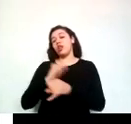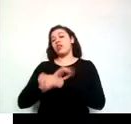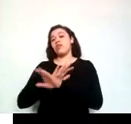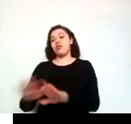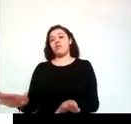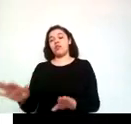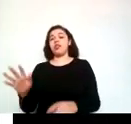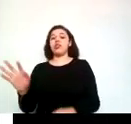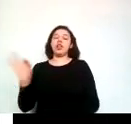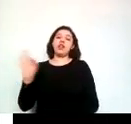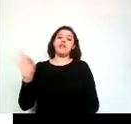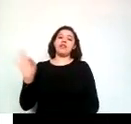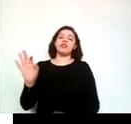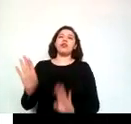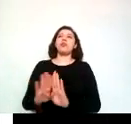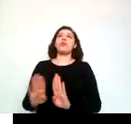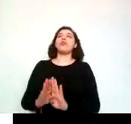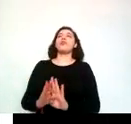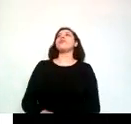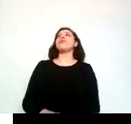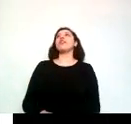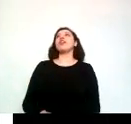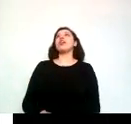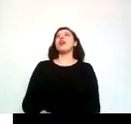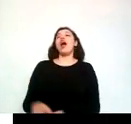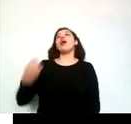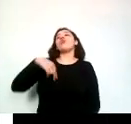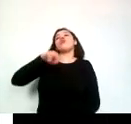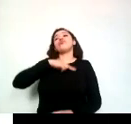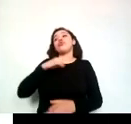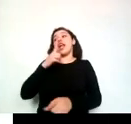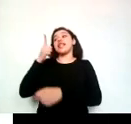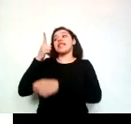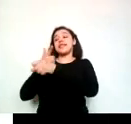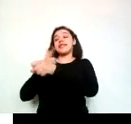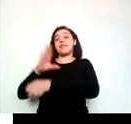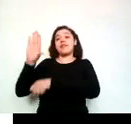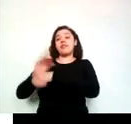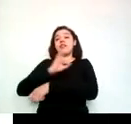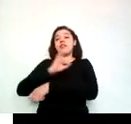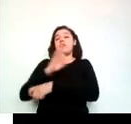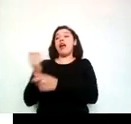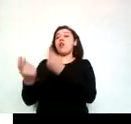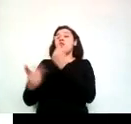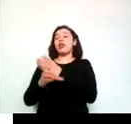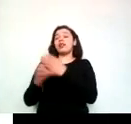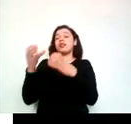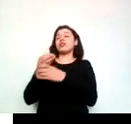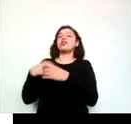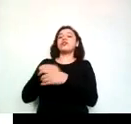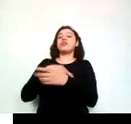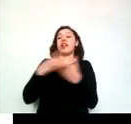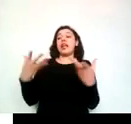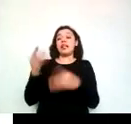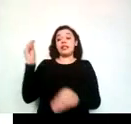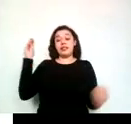nos van a permitir identificar algunos elementos que al momento de estar